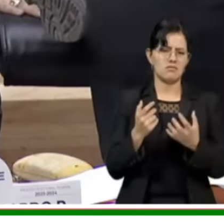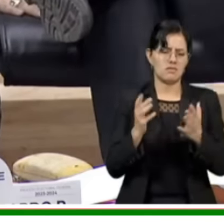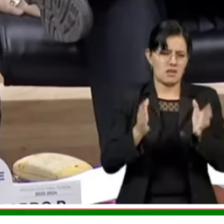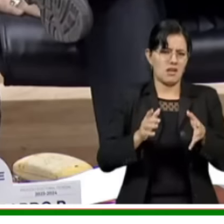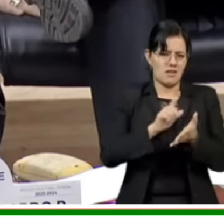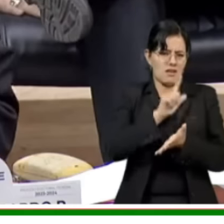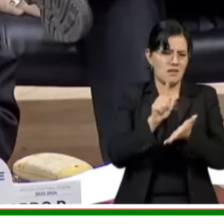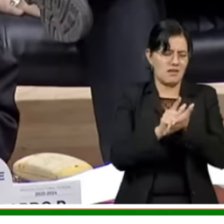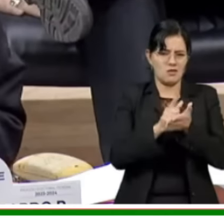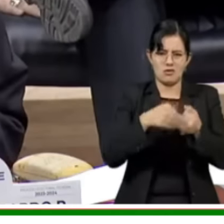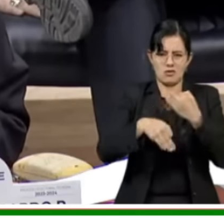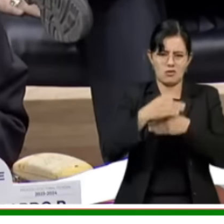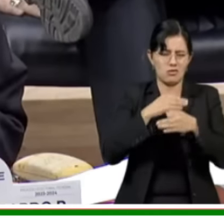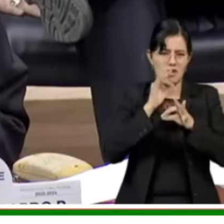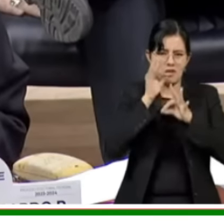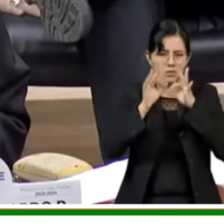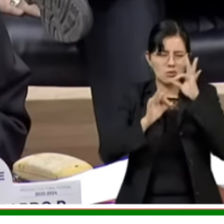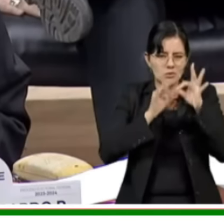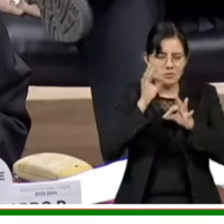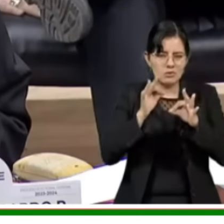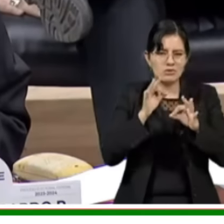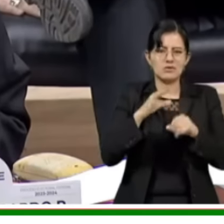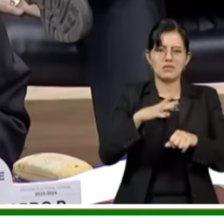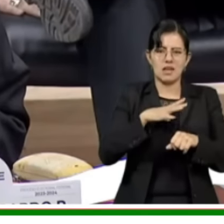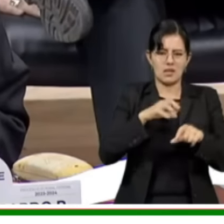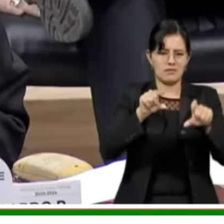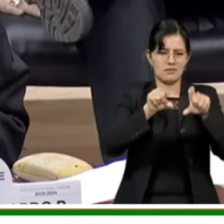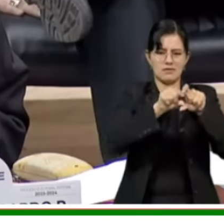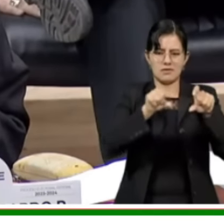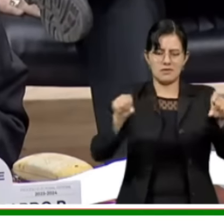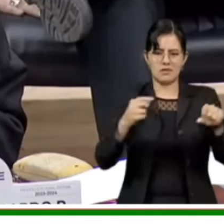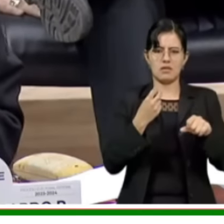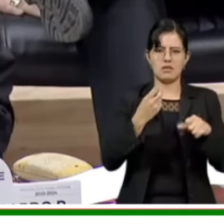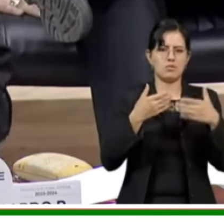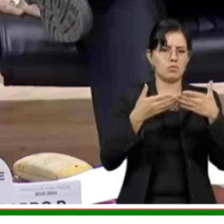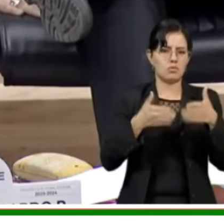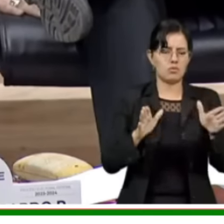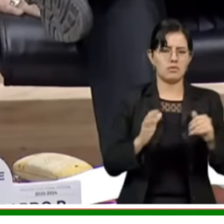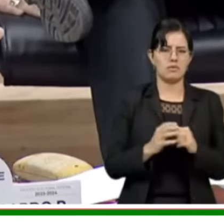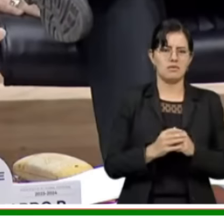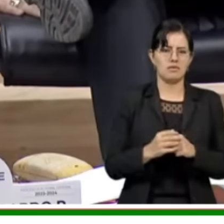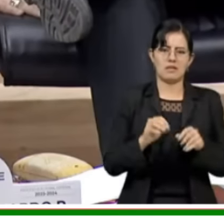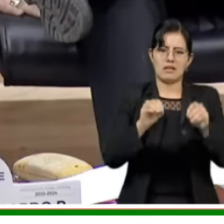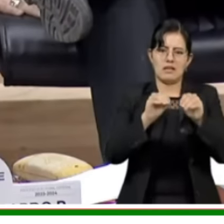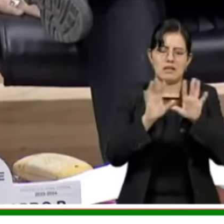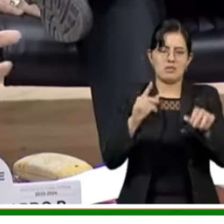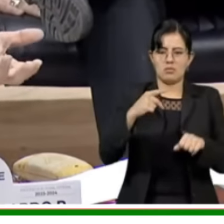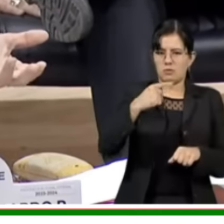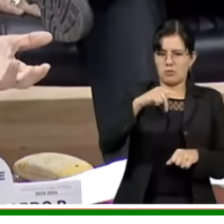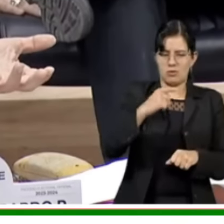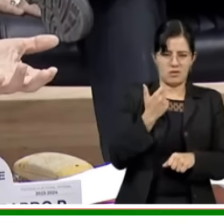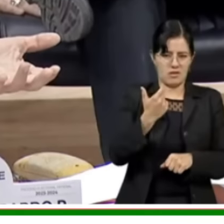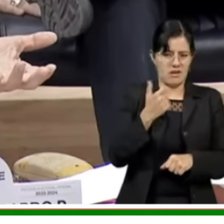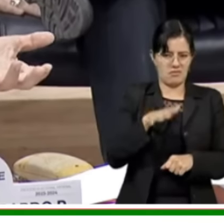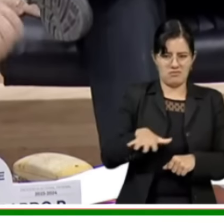anuncios con con el la letra que dice ahí que esto son públicos Pues claro que es dinero del pueblo que antes se